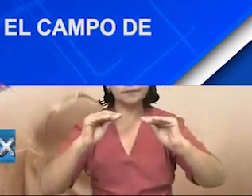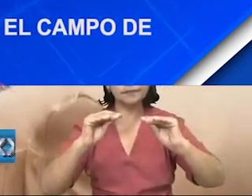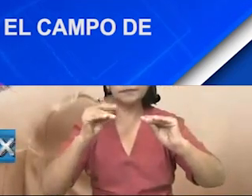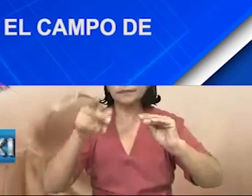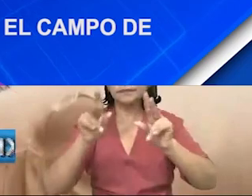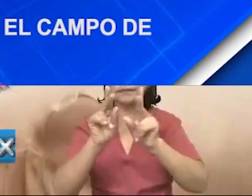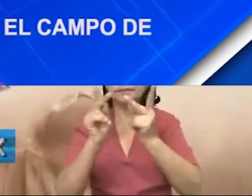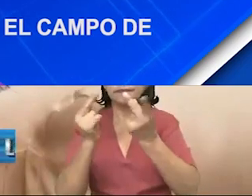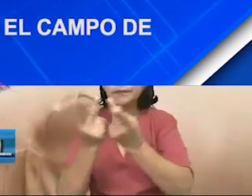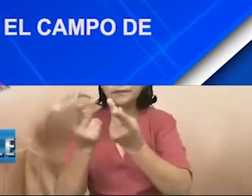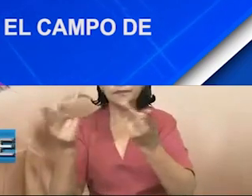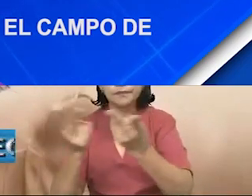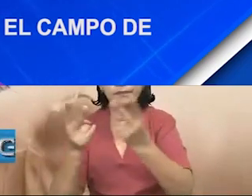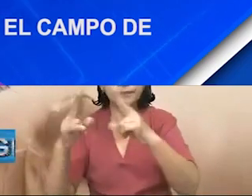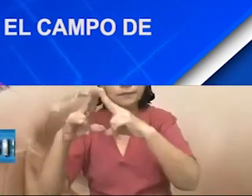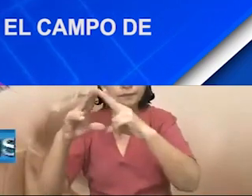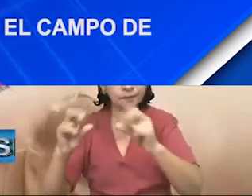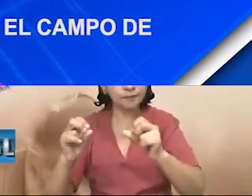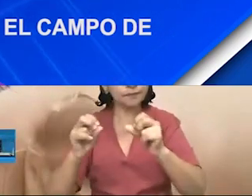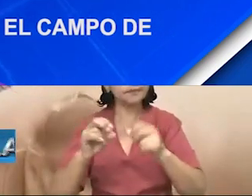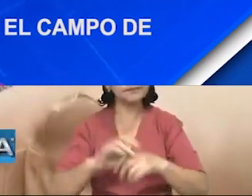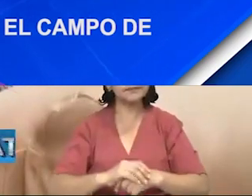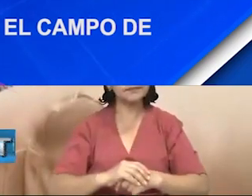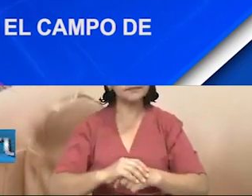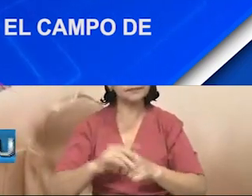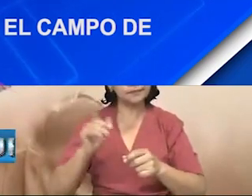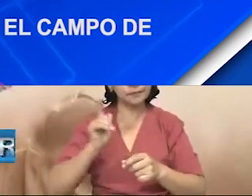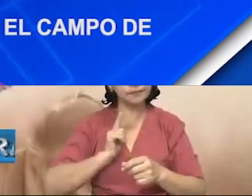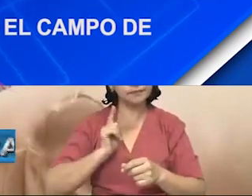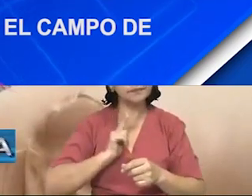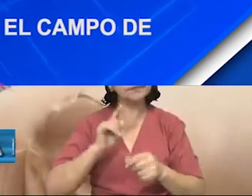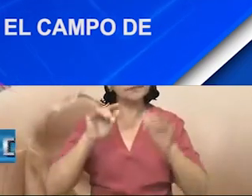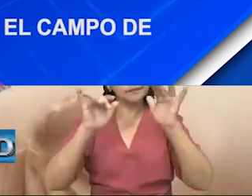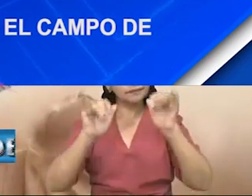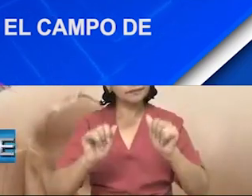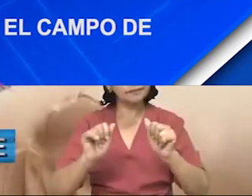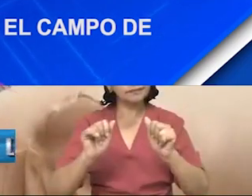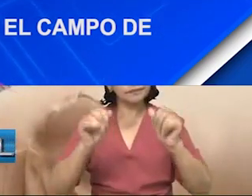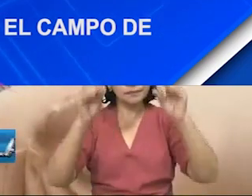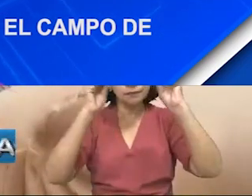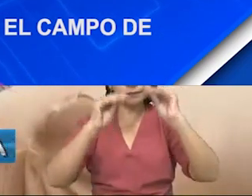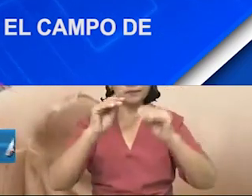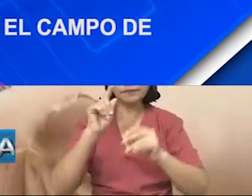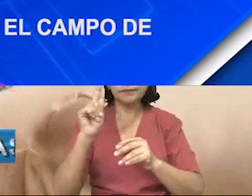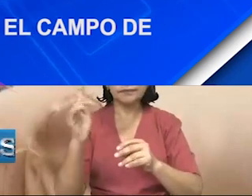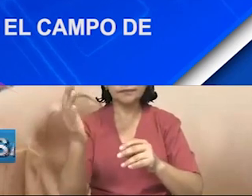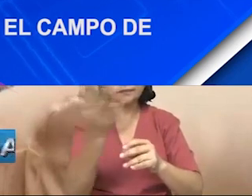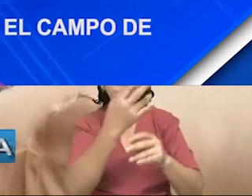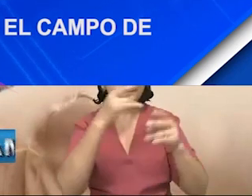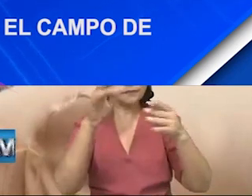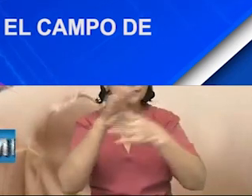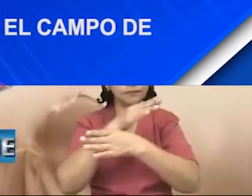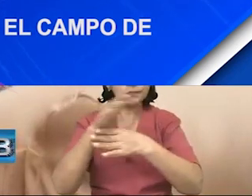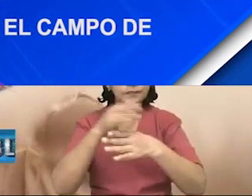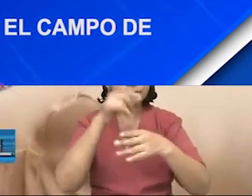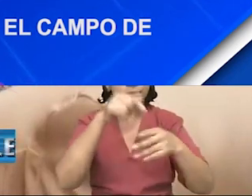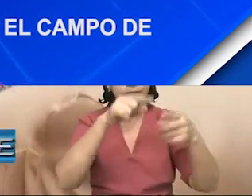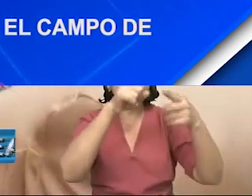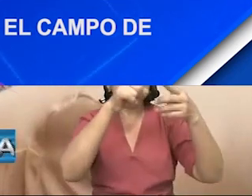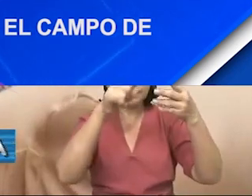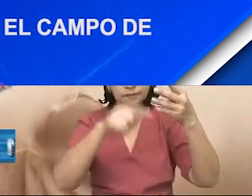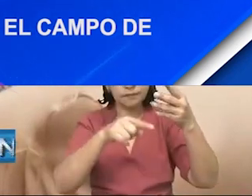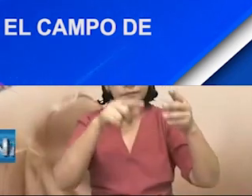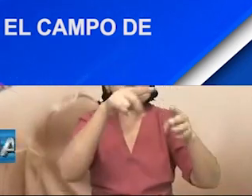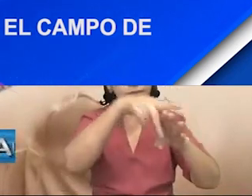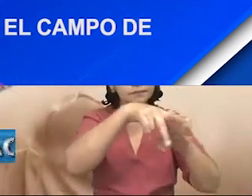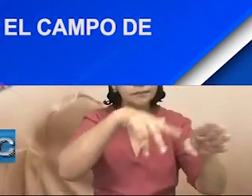para el pueblo nicaragüense. Ya tenemos la educación en todos los ámbitos del país, en el campo,